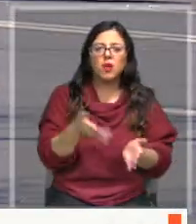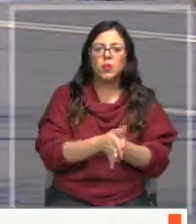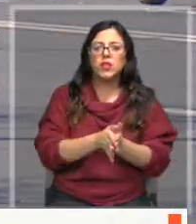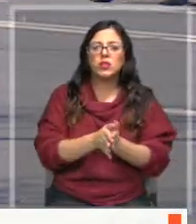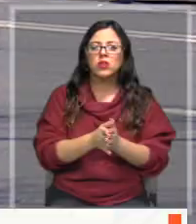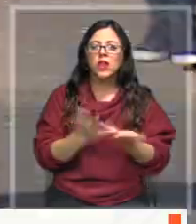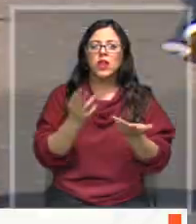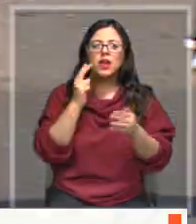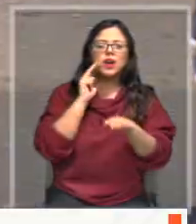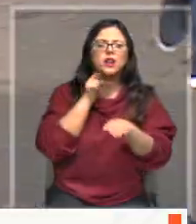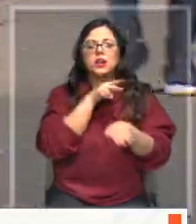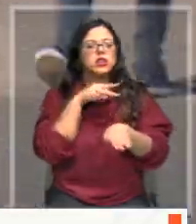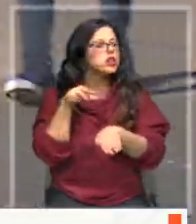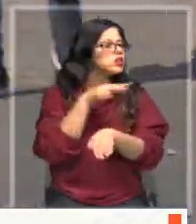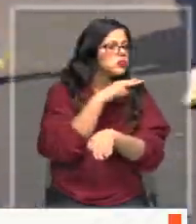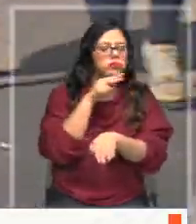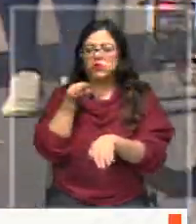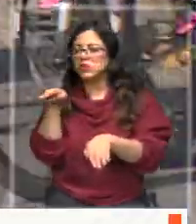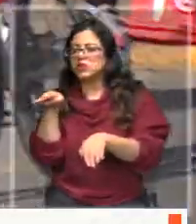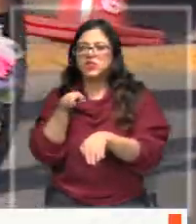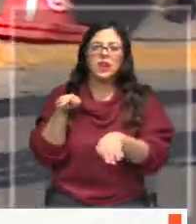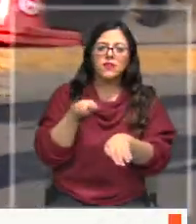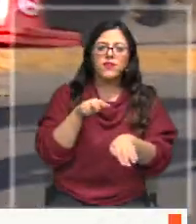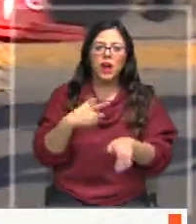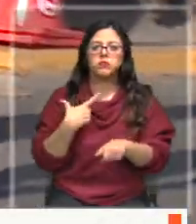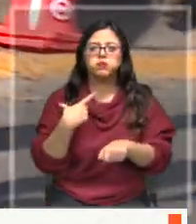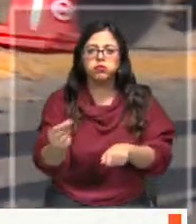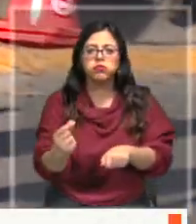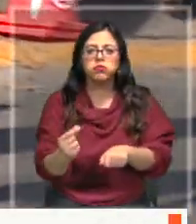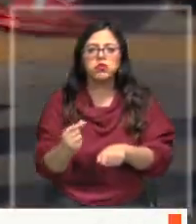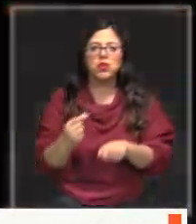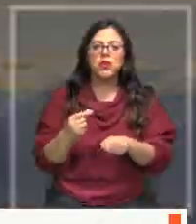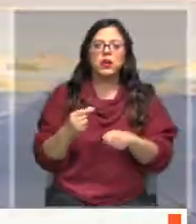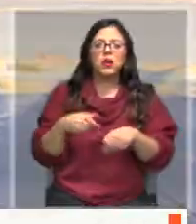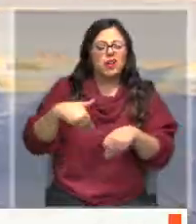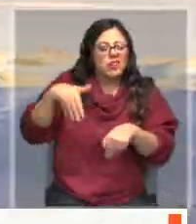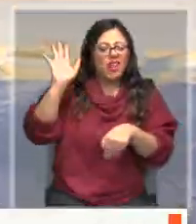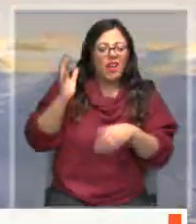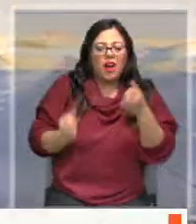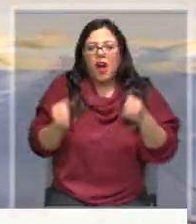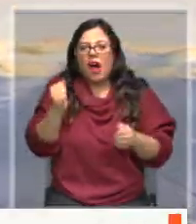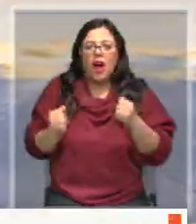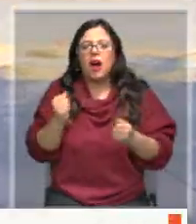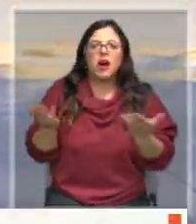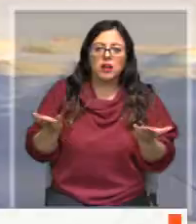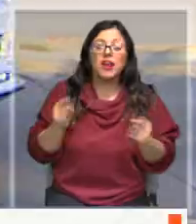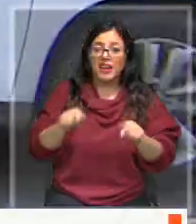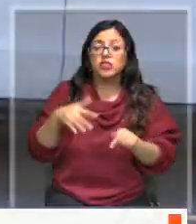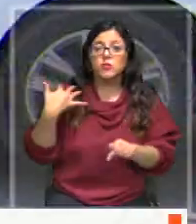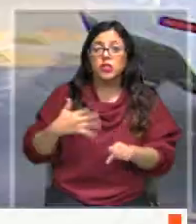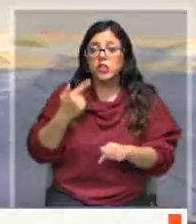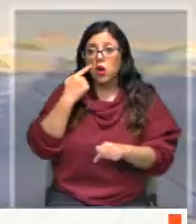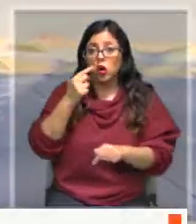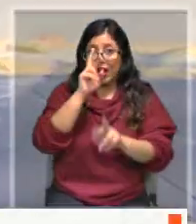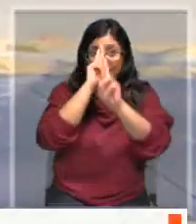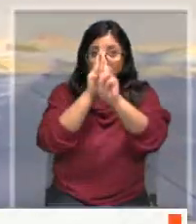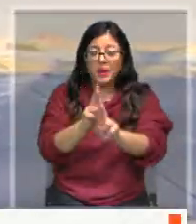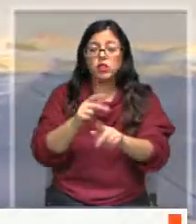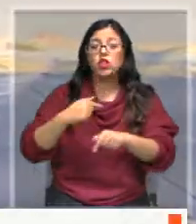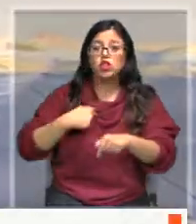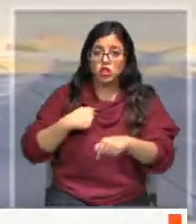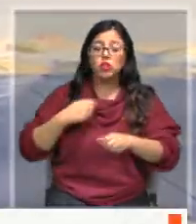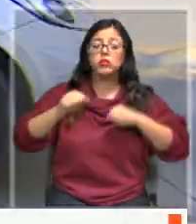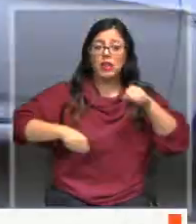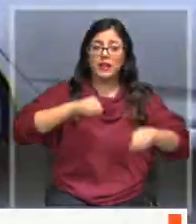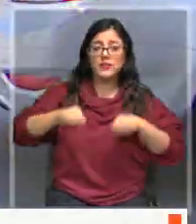imprudencias son parte de las razones que hoy ponen en debate la convivencia Vial sobre todo por el respeto mutua yo soy ciclista y también